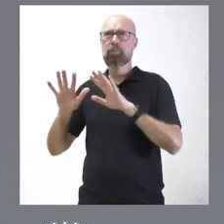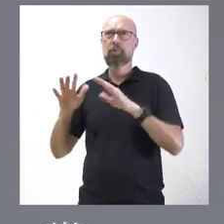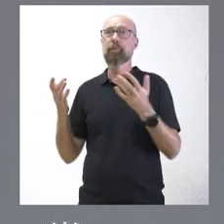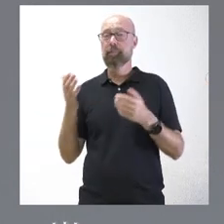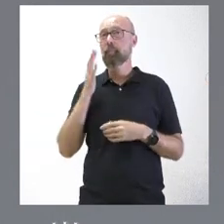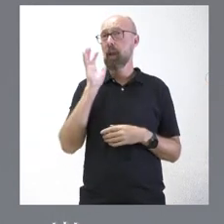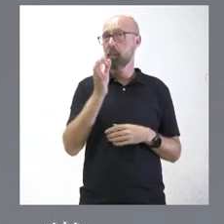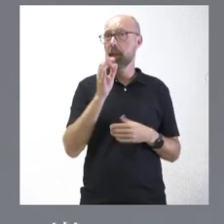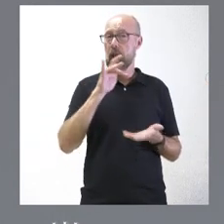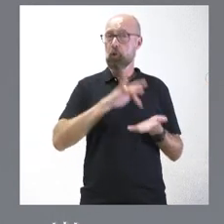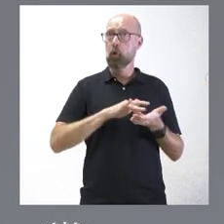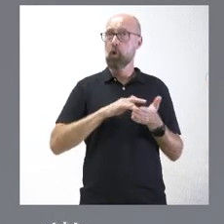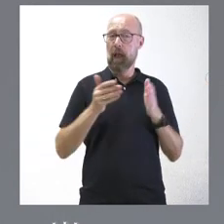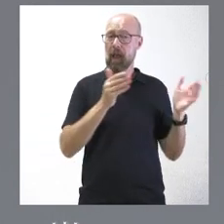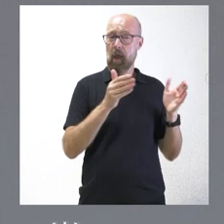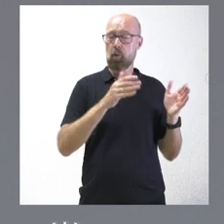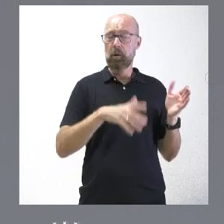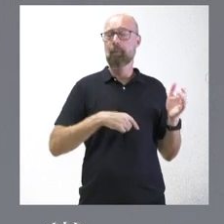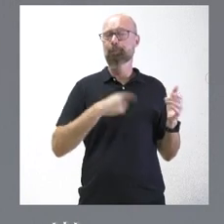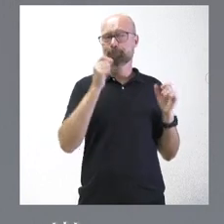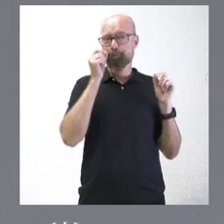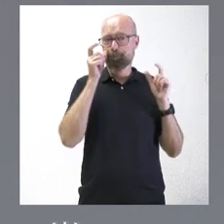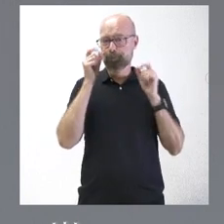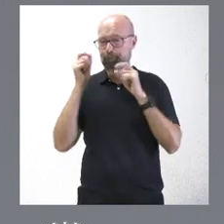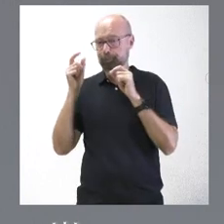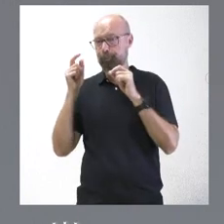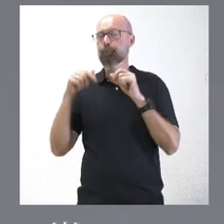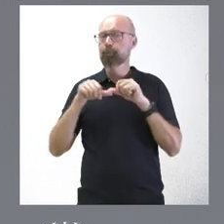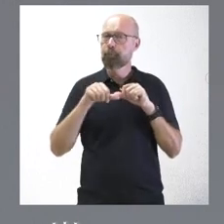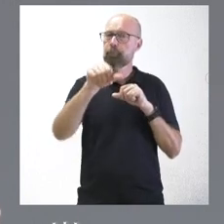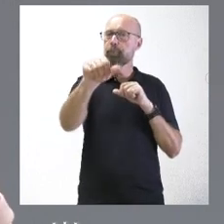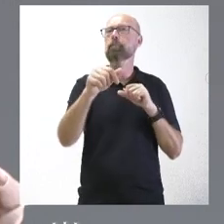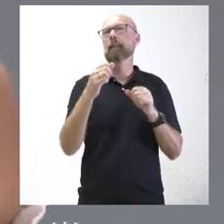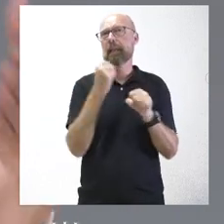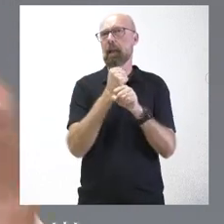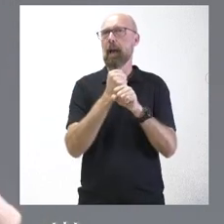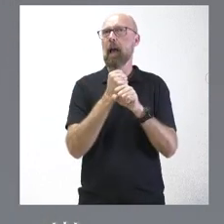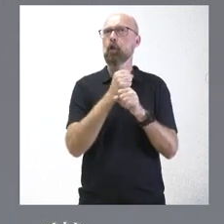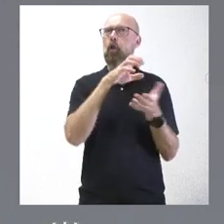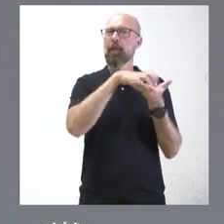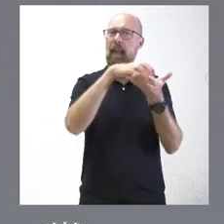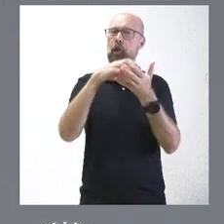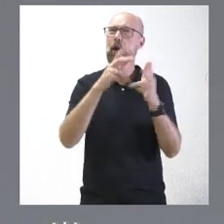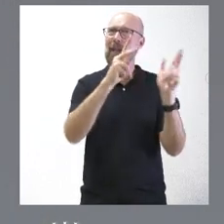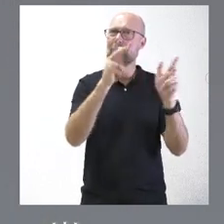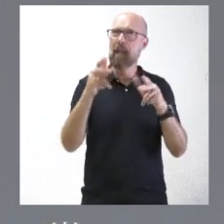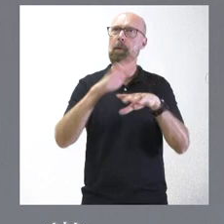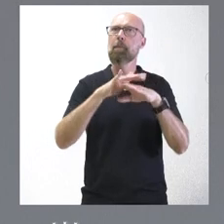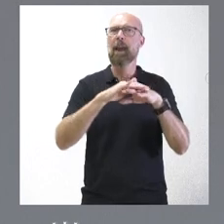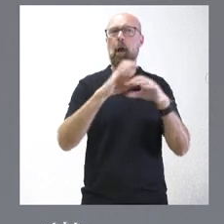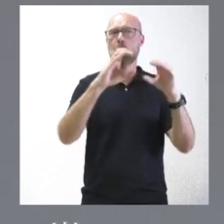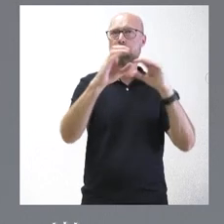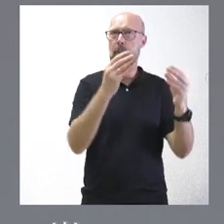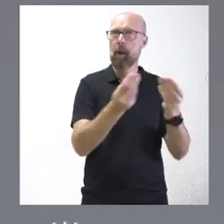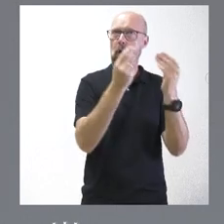mucho con los centros residenciales para mejorar esa comunicación para implementar dispositivos electrónicos por ejemplo